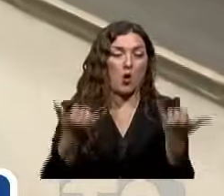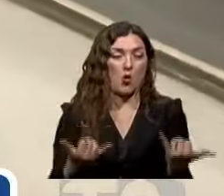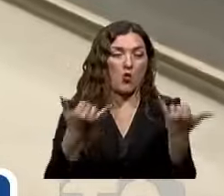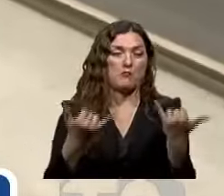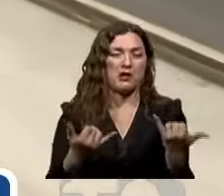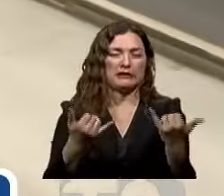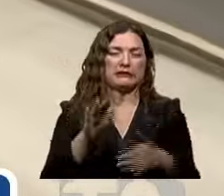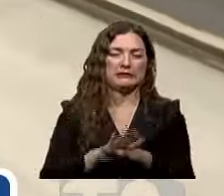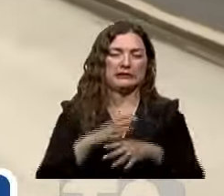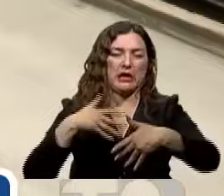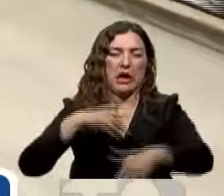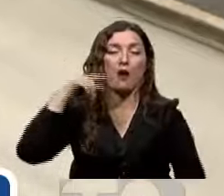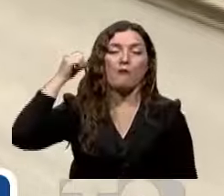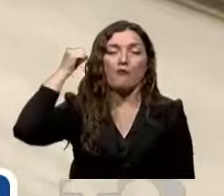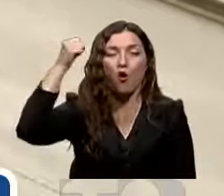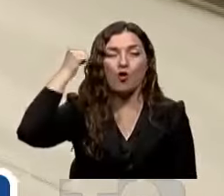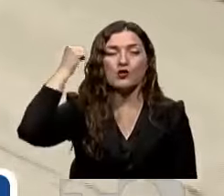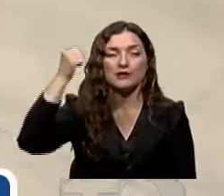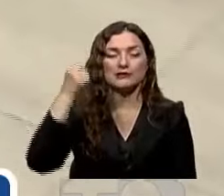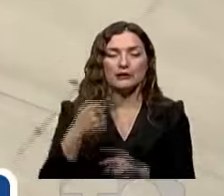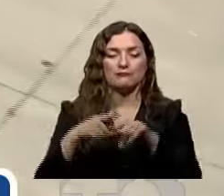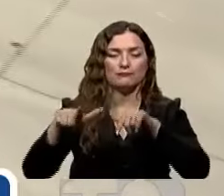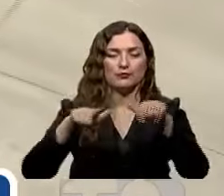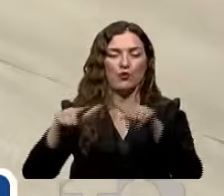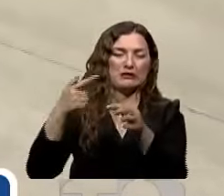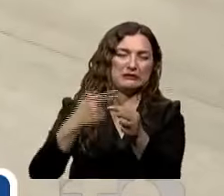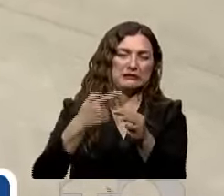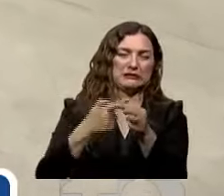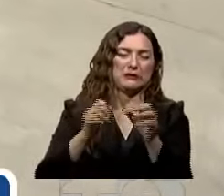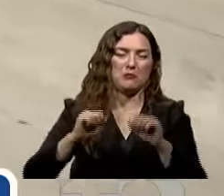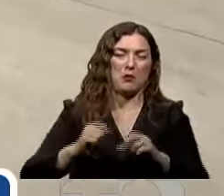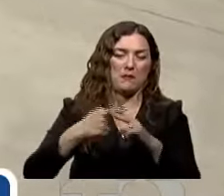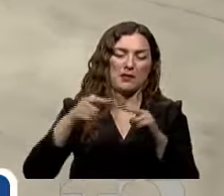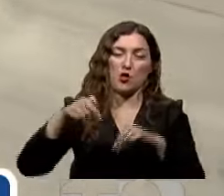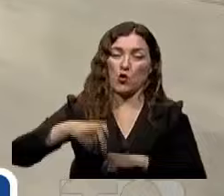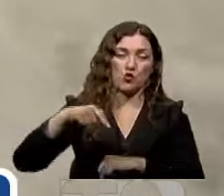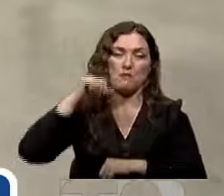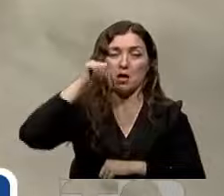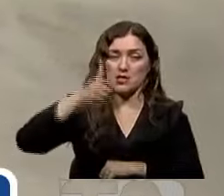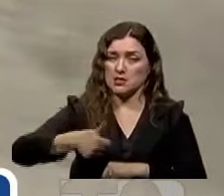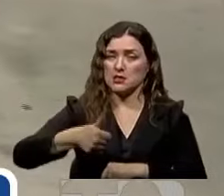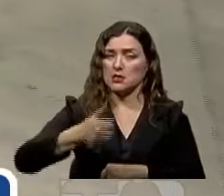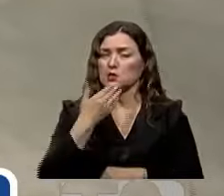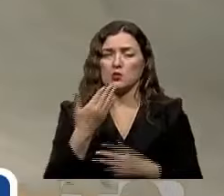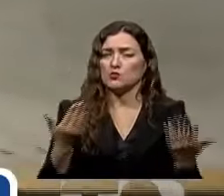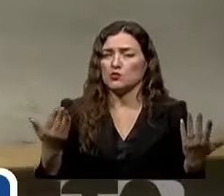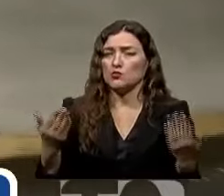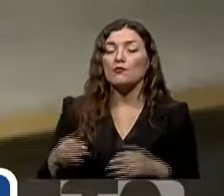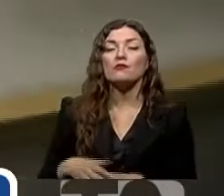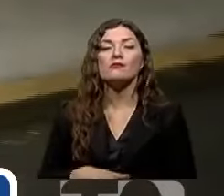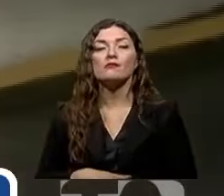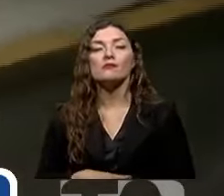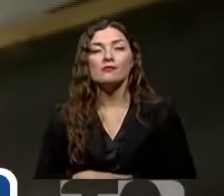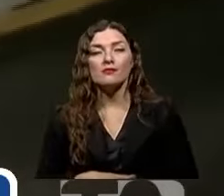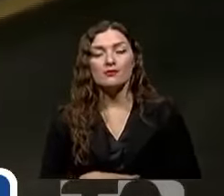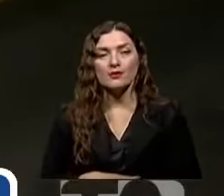a las manifestaciones que se han realizado en algunos puntos de la ciudad, es probable que no empiecen hoy, sino el día de mañana. ¿Cómo está este tema en cuanto a